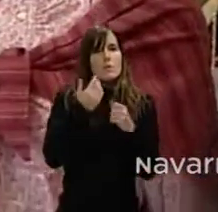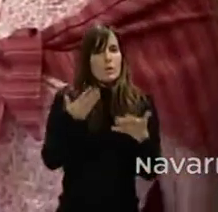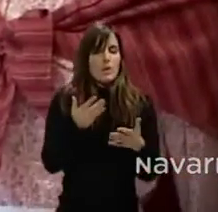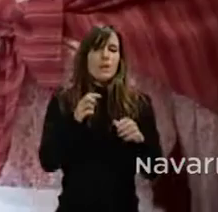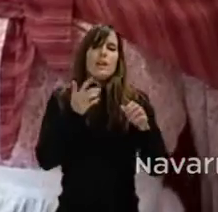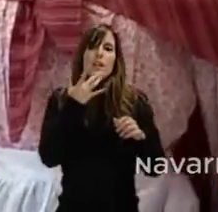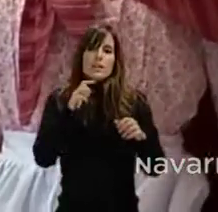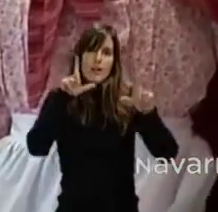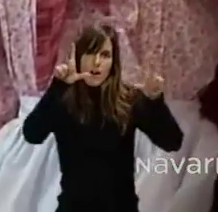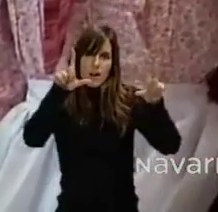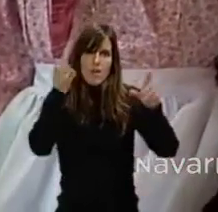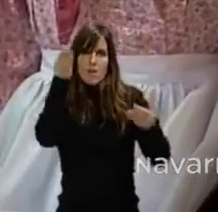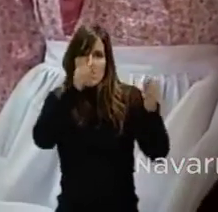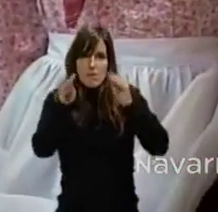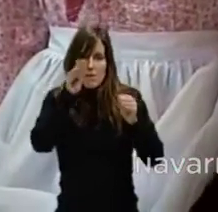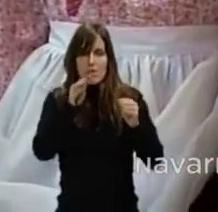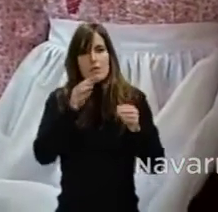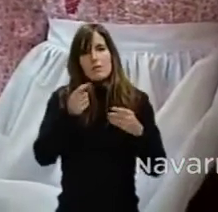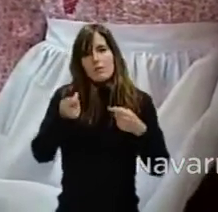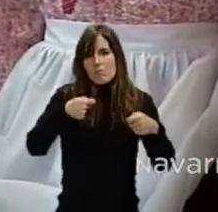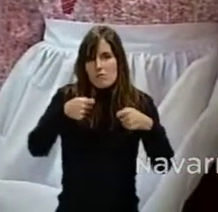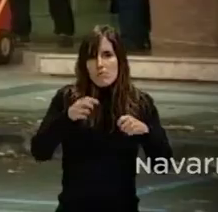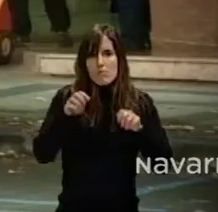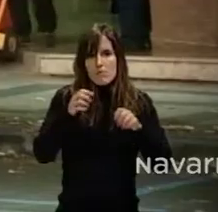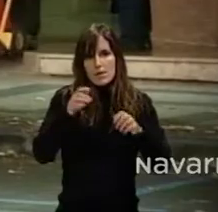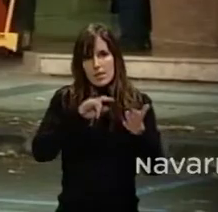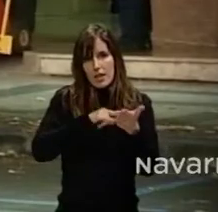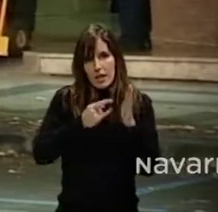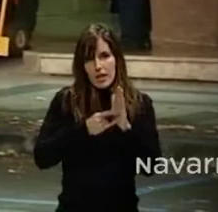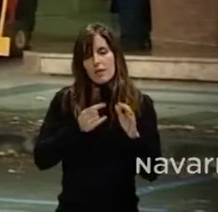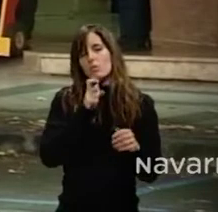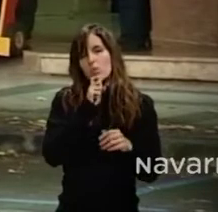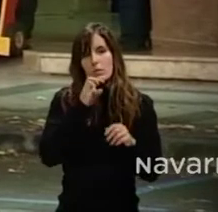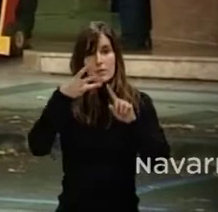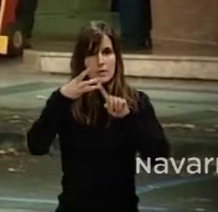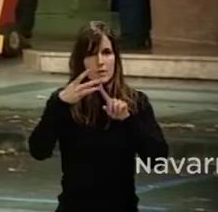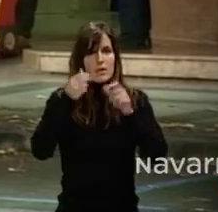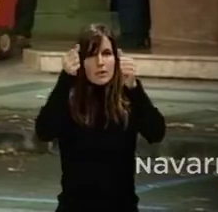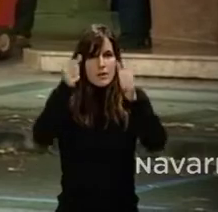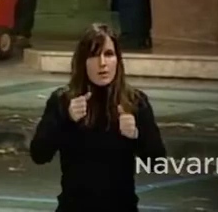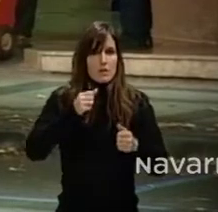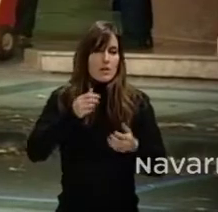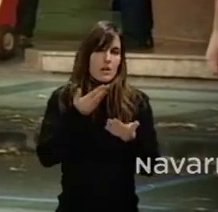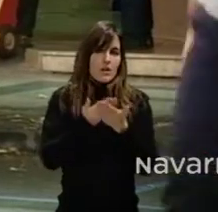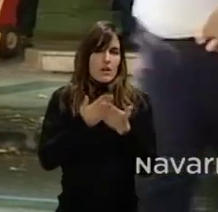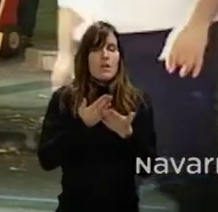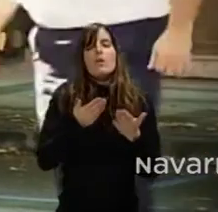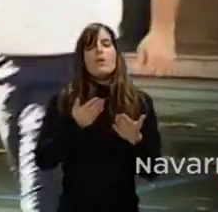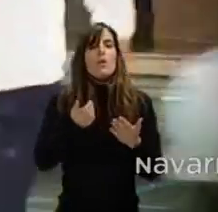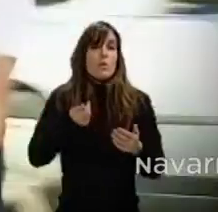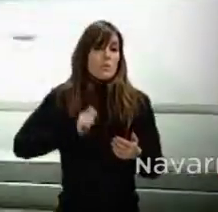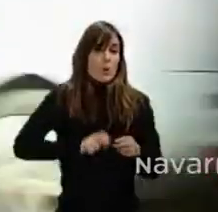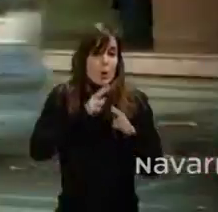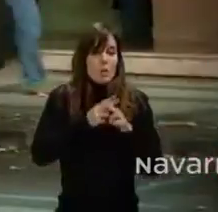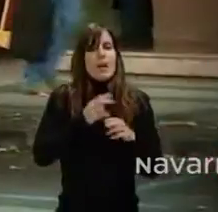escaparatista comercial y de merchandising y el tercer certificado de profesionalidad es el que se denomina actividades auxiliares de comercio